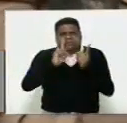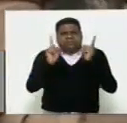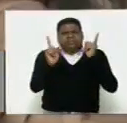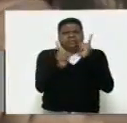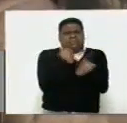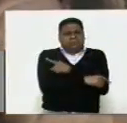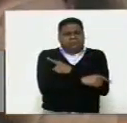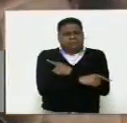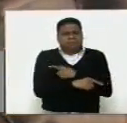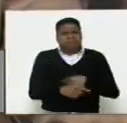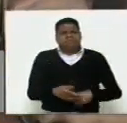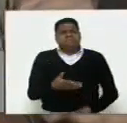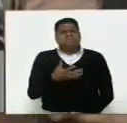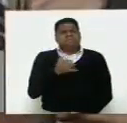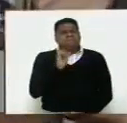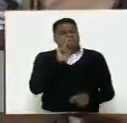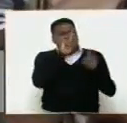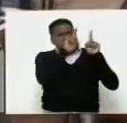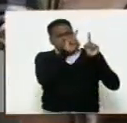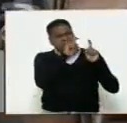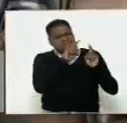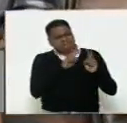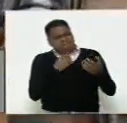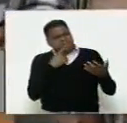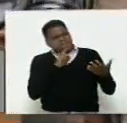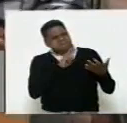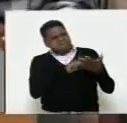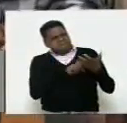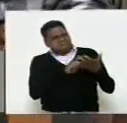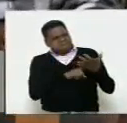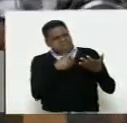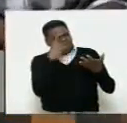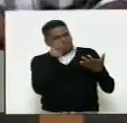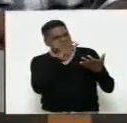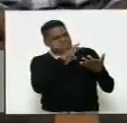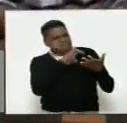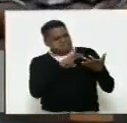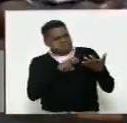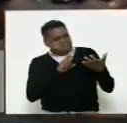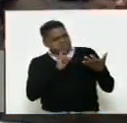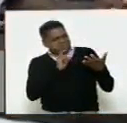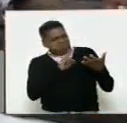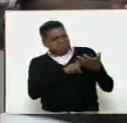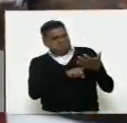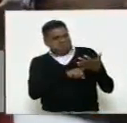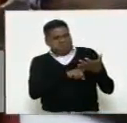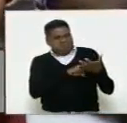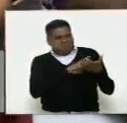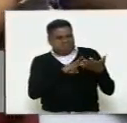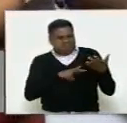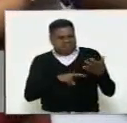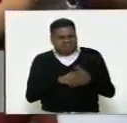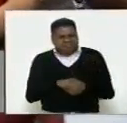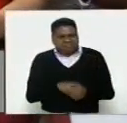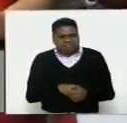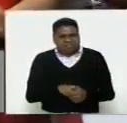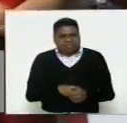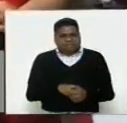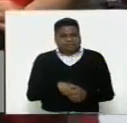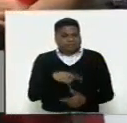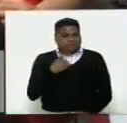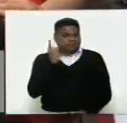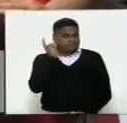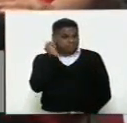hay que estudiar esto. La gente no se... Yo soy feminista. Para ser